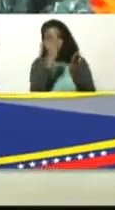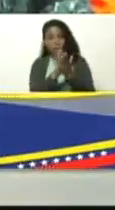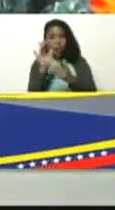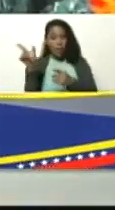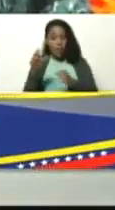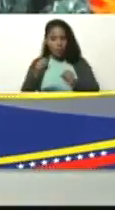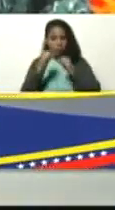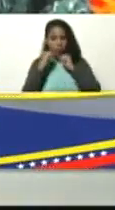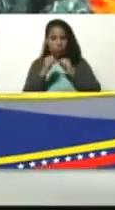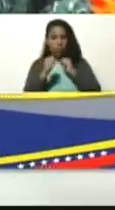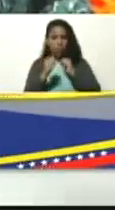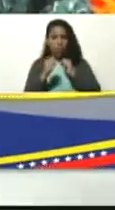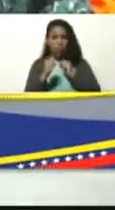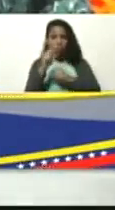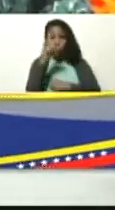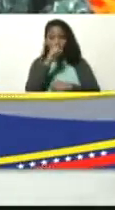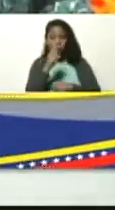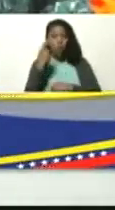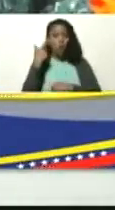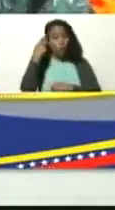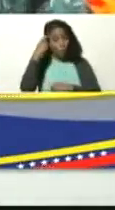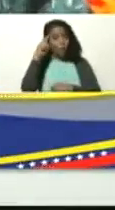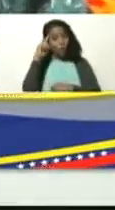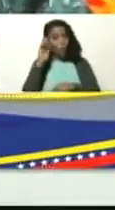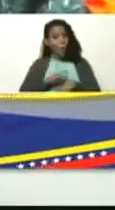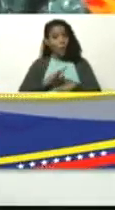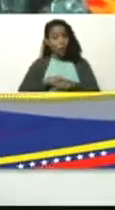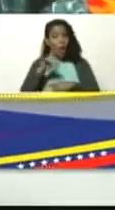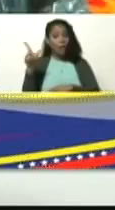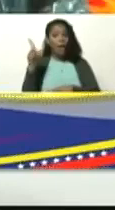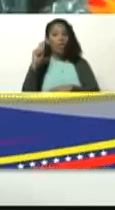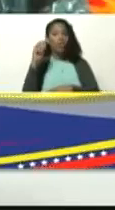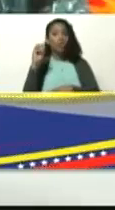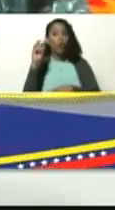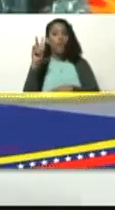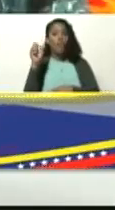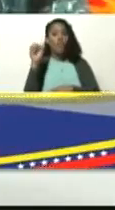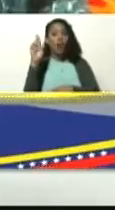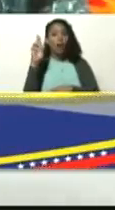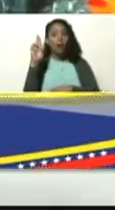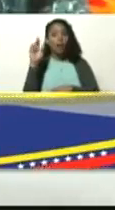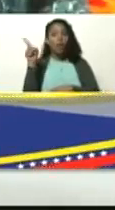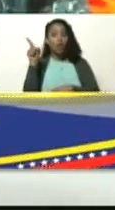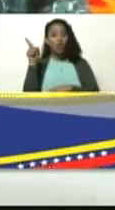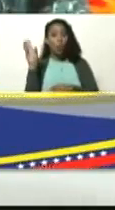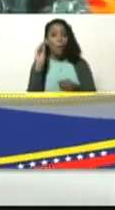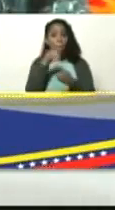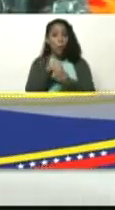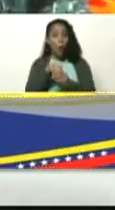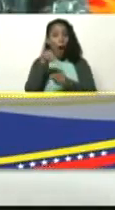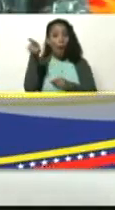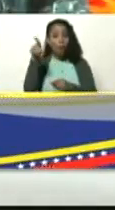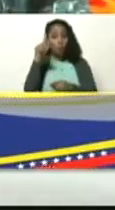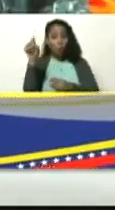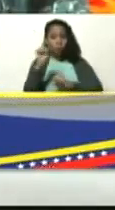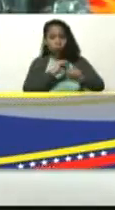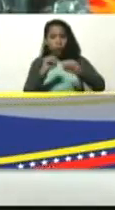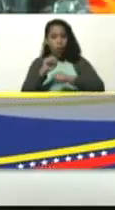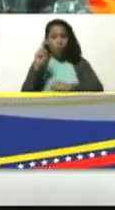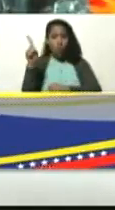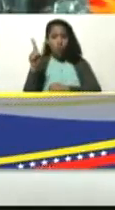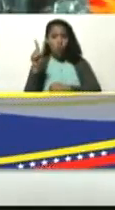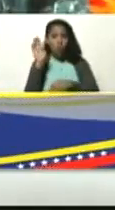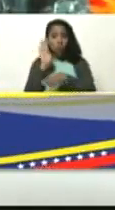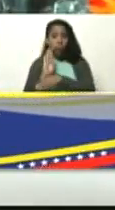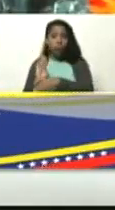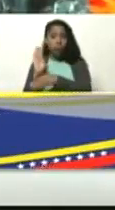batalla. Hace un año recuerda lo que sucedió en Tovar. Y tú estabas allí, apenas eras un